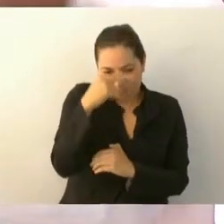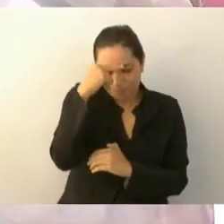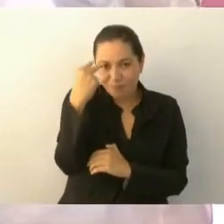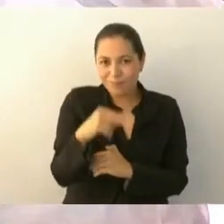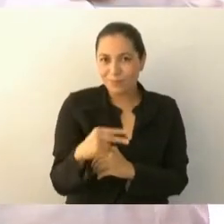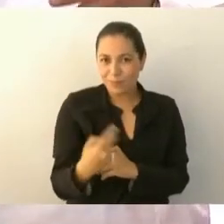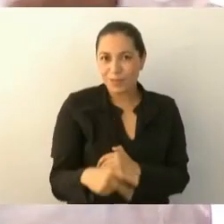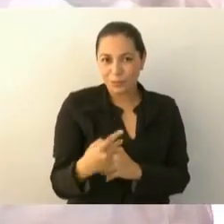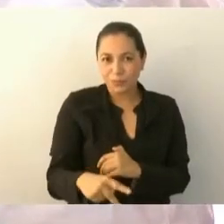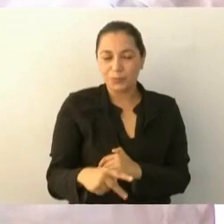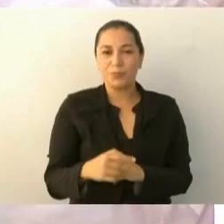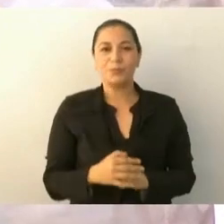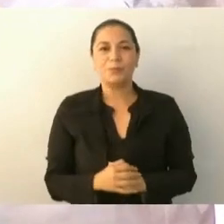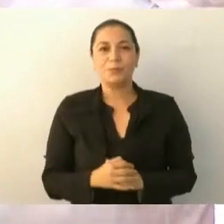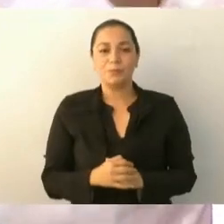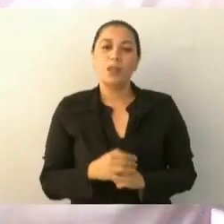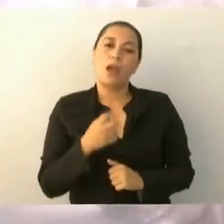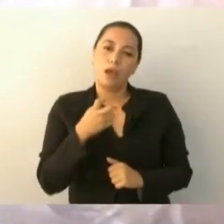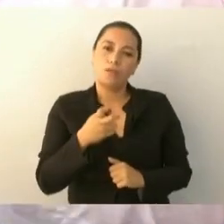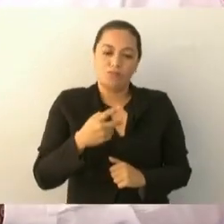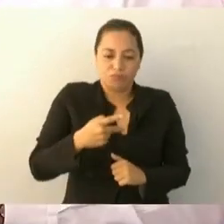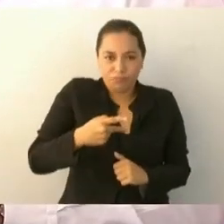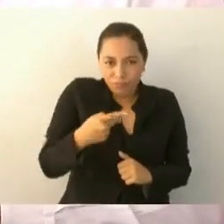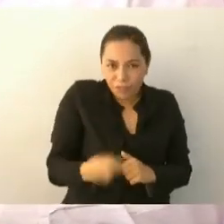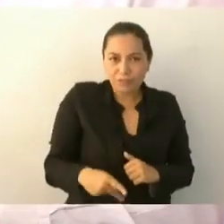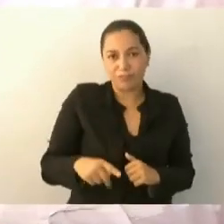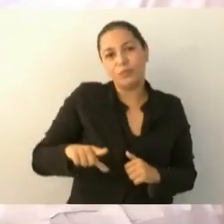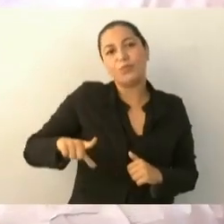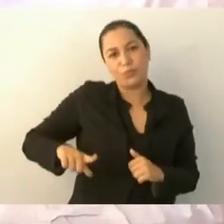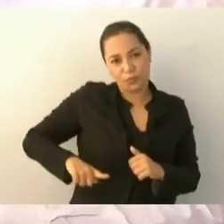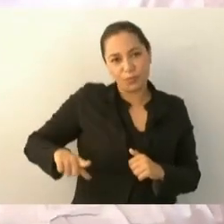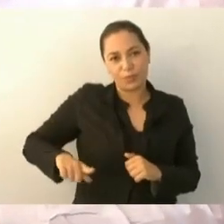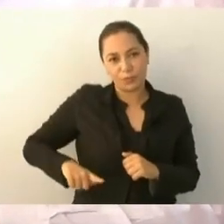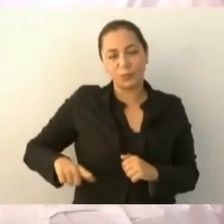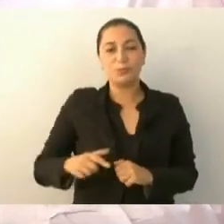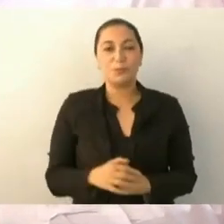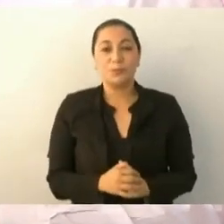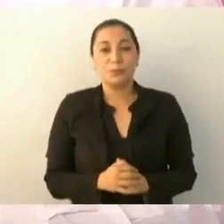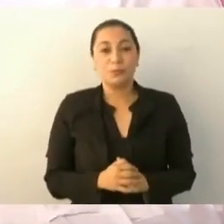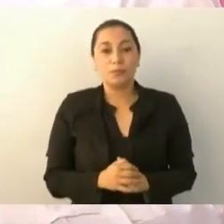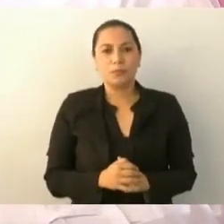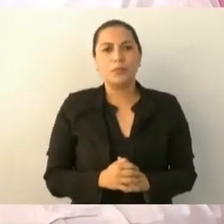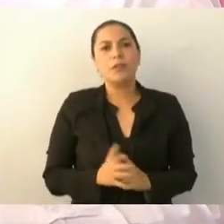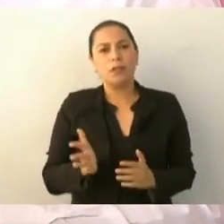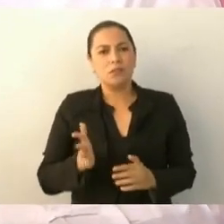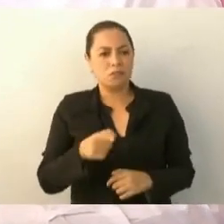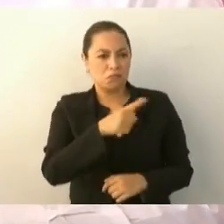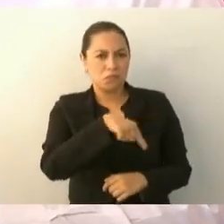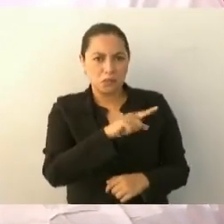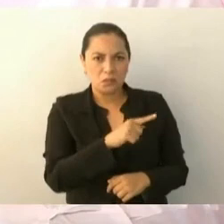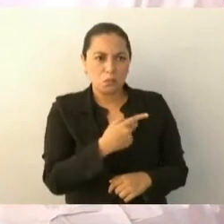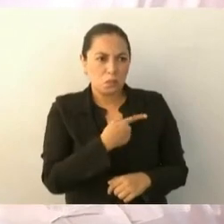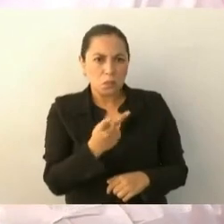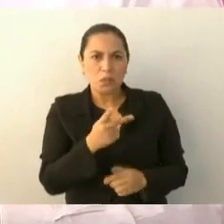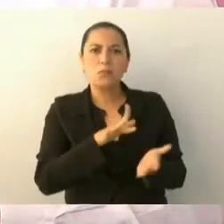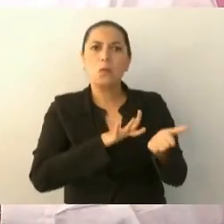en este gobierno. O sea, le va bien al pobre, le va